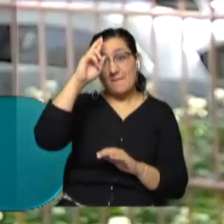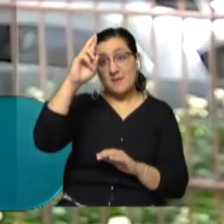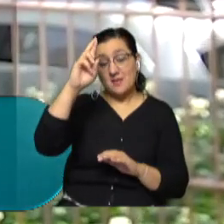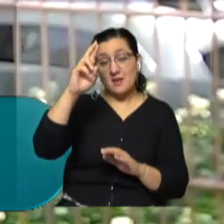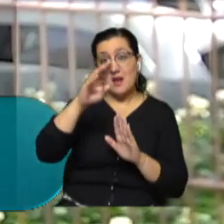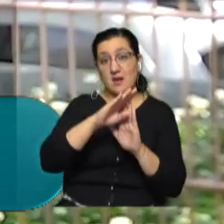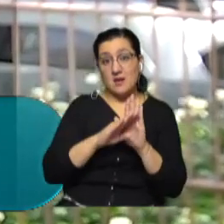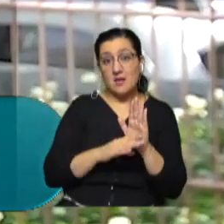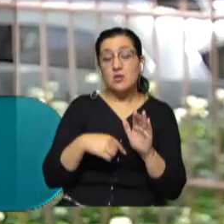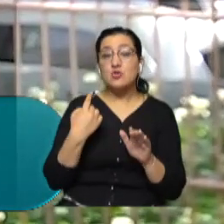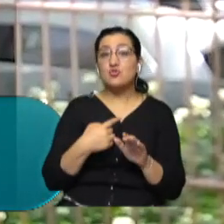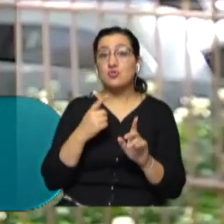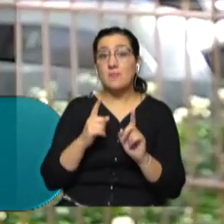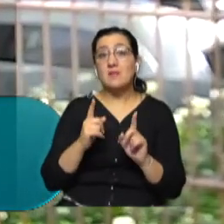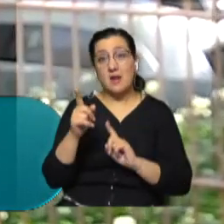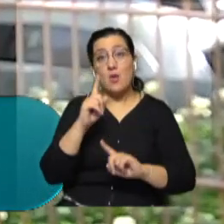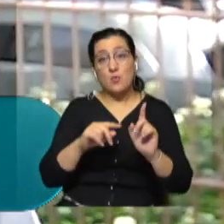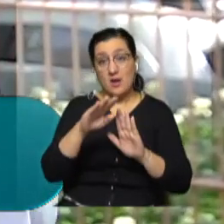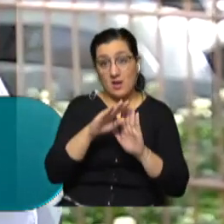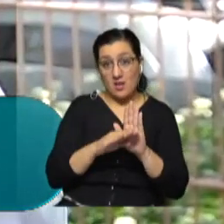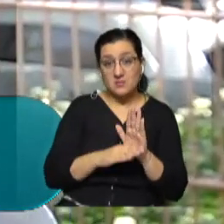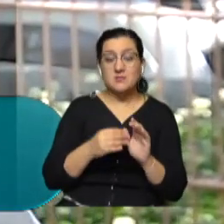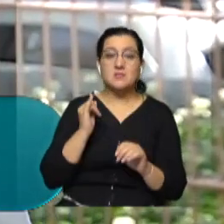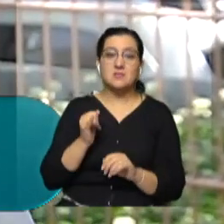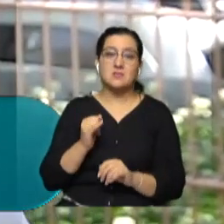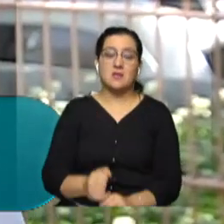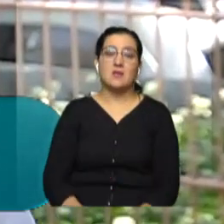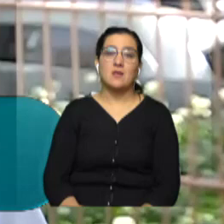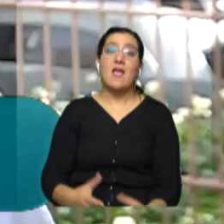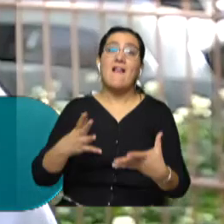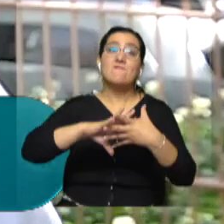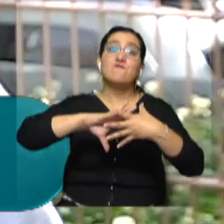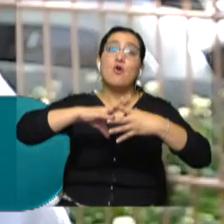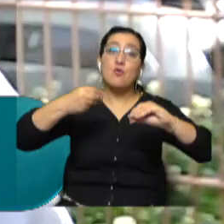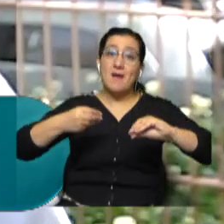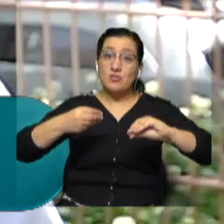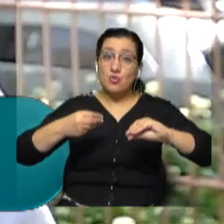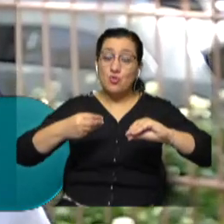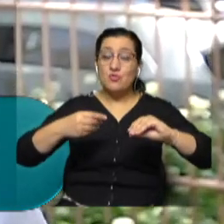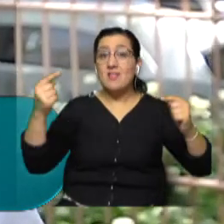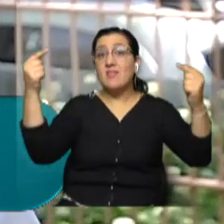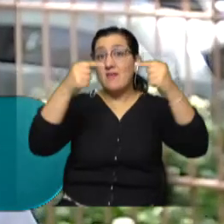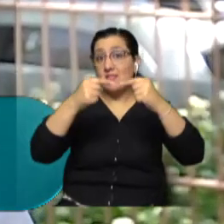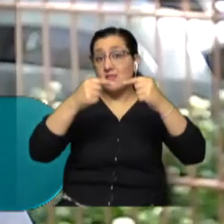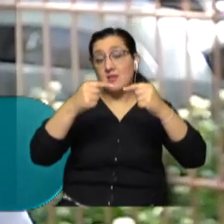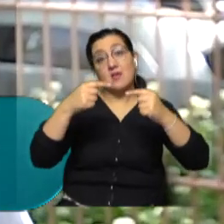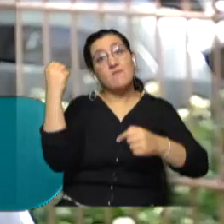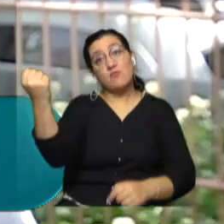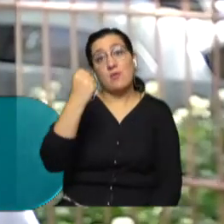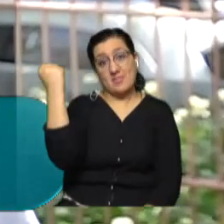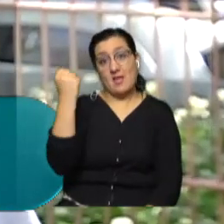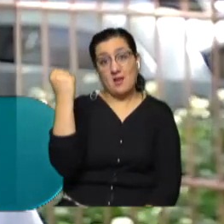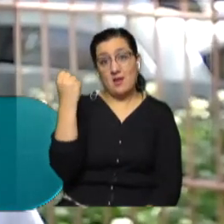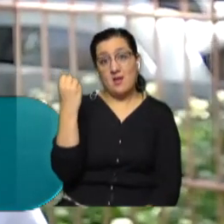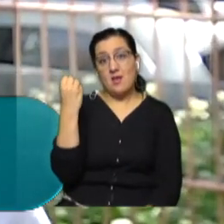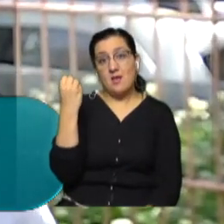los uruguayos tenemos este tipo de límites también en algunos casos? Sí, el formato que se adopte en el debate es fundamental,